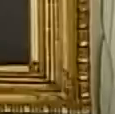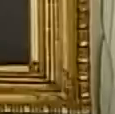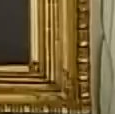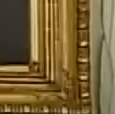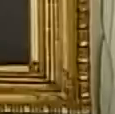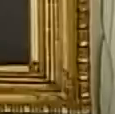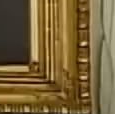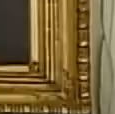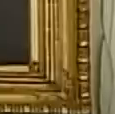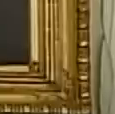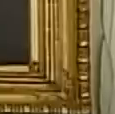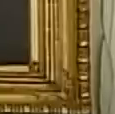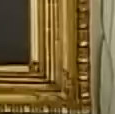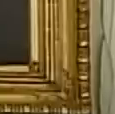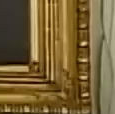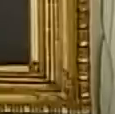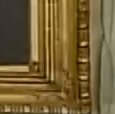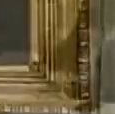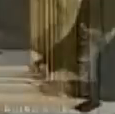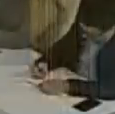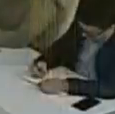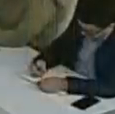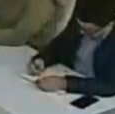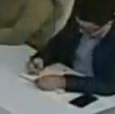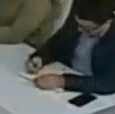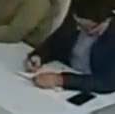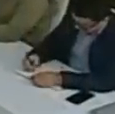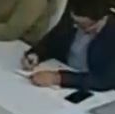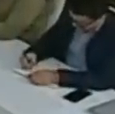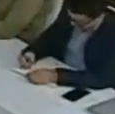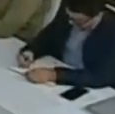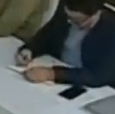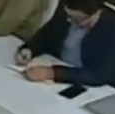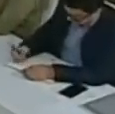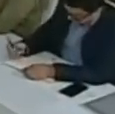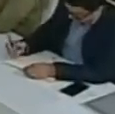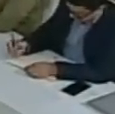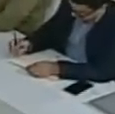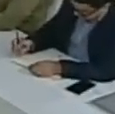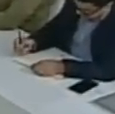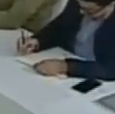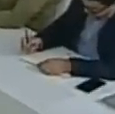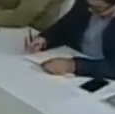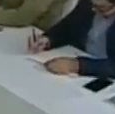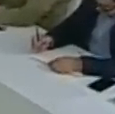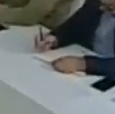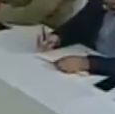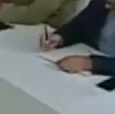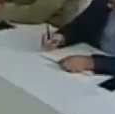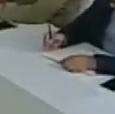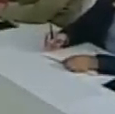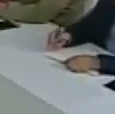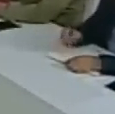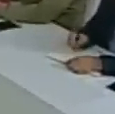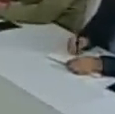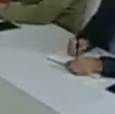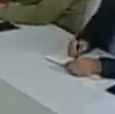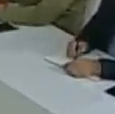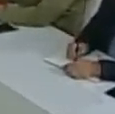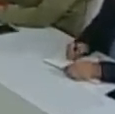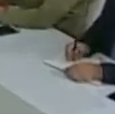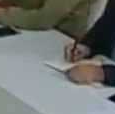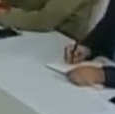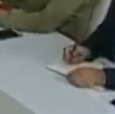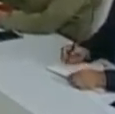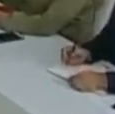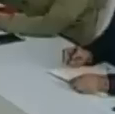de la Revolución Bolivariana. Aquí está nuestra vicepresidenta ejecutiva, Delcy Rodríguez, el vicepresidente del